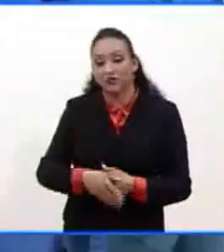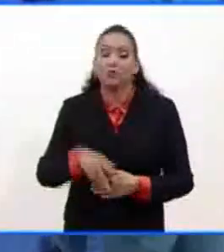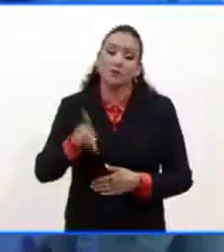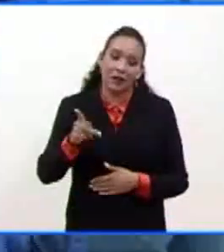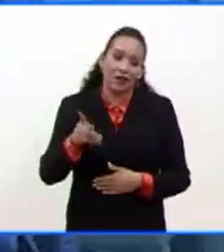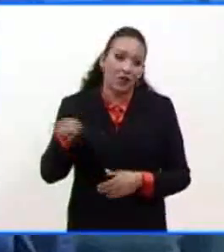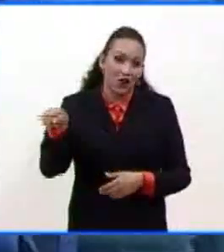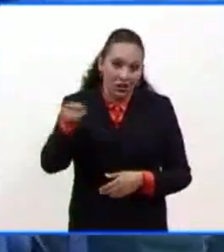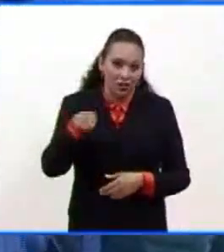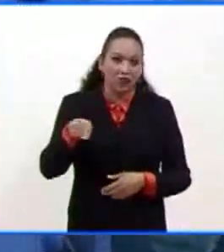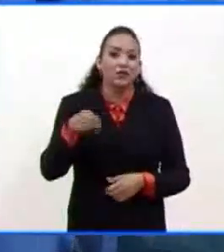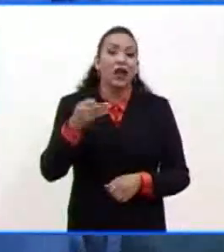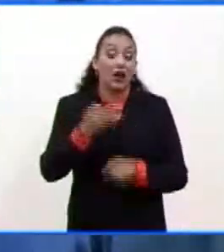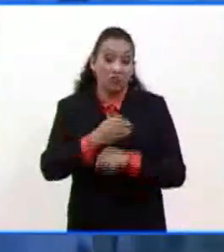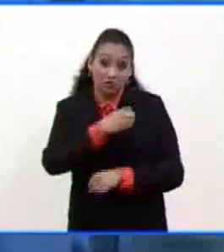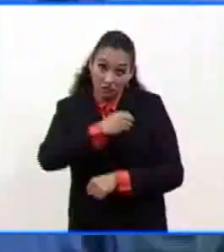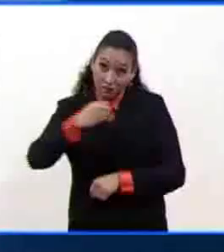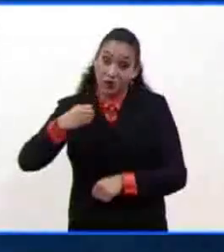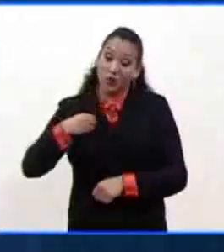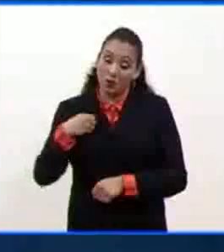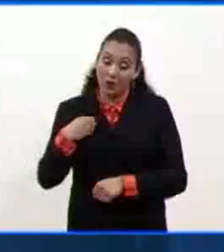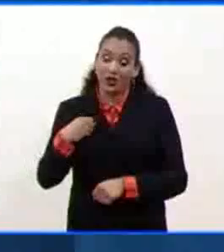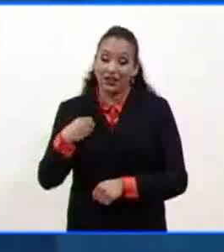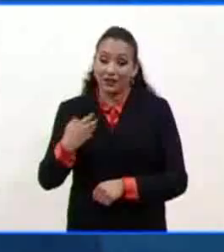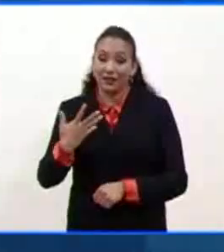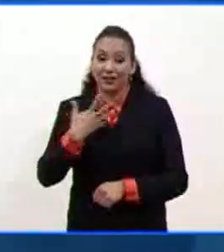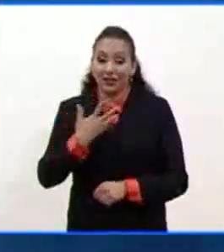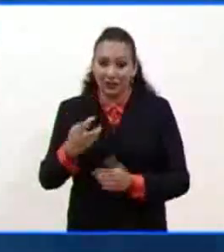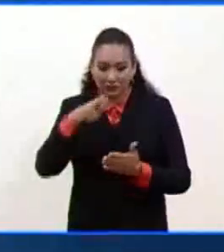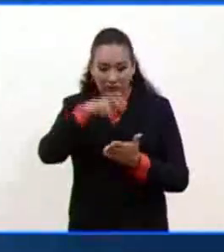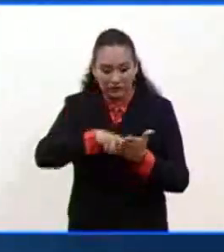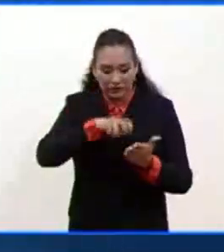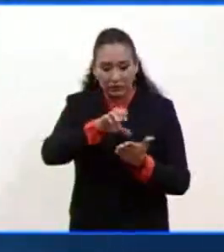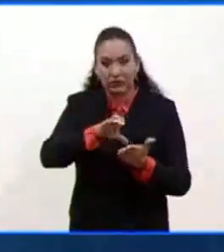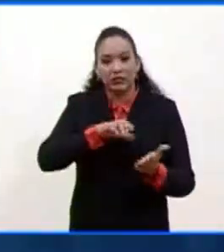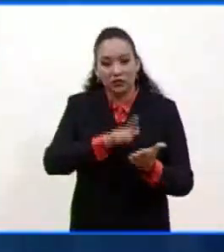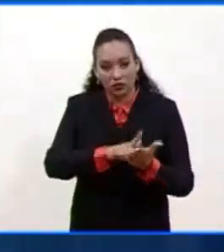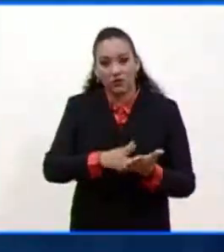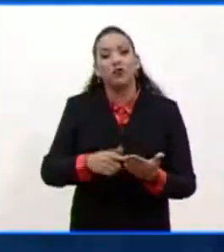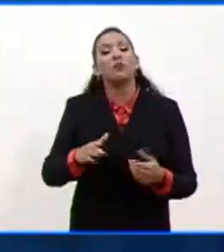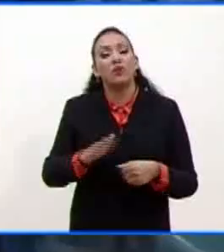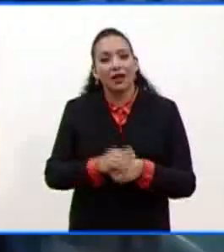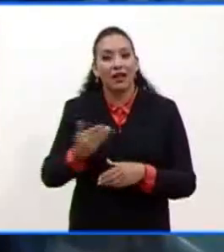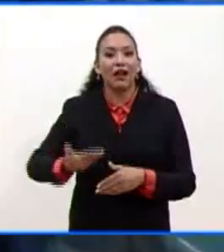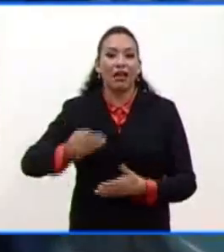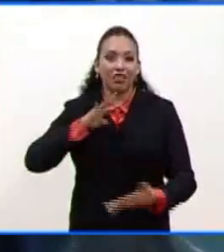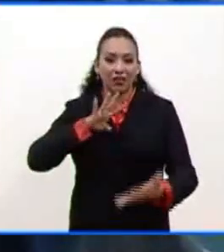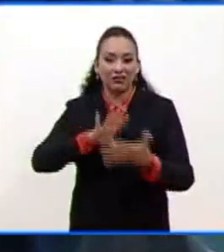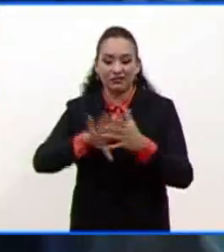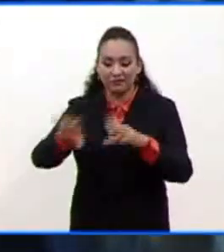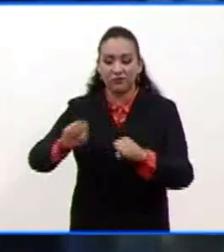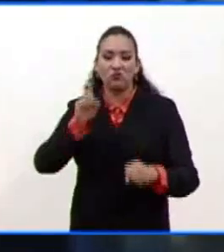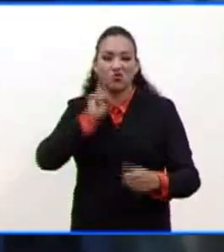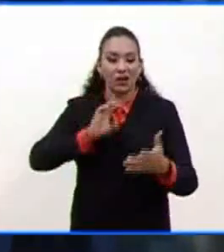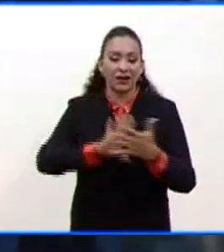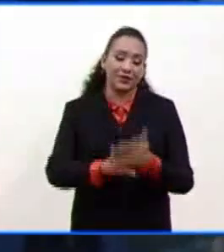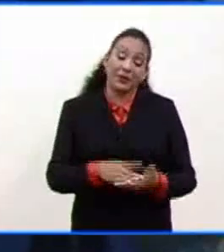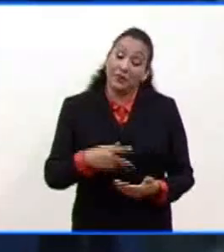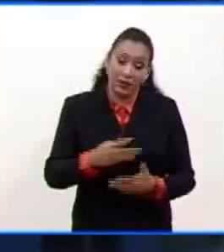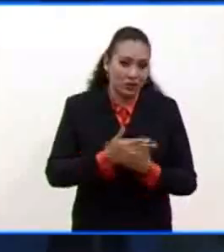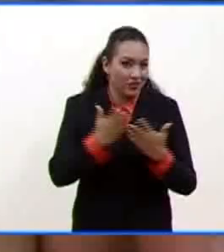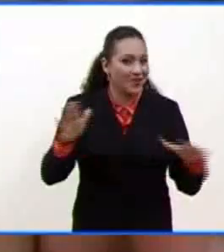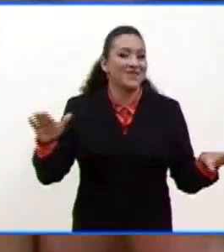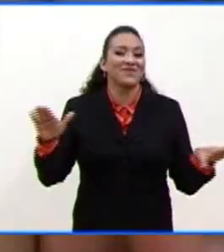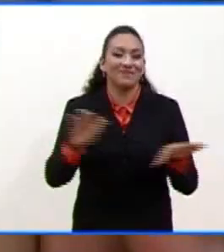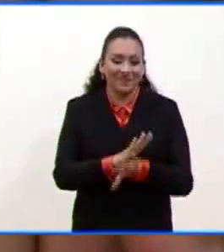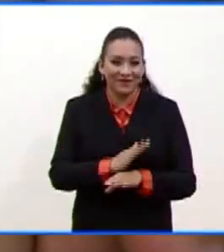aún tienen la obligación de reformar los códigos penales que mantienen la criminalización del aborto. Sin embargo, este criterio